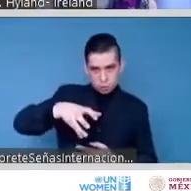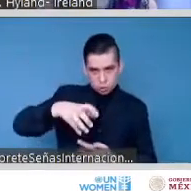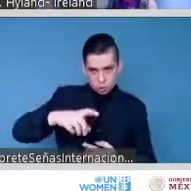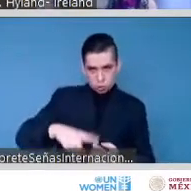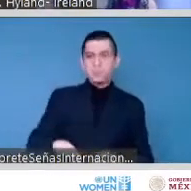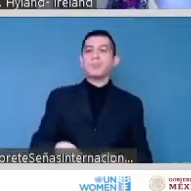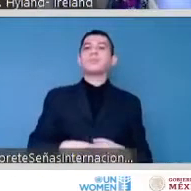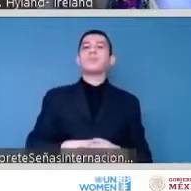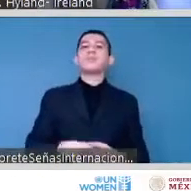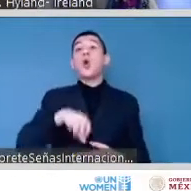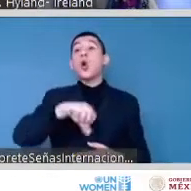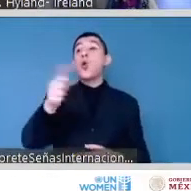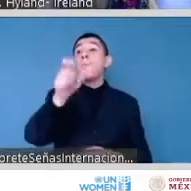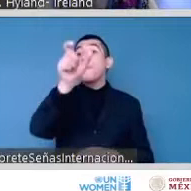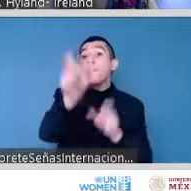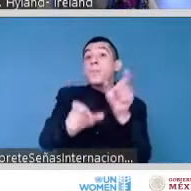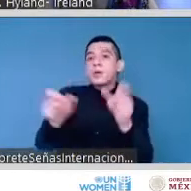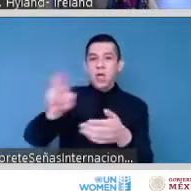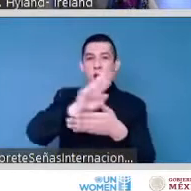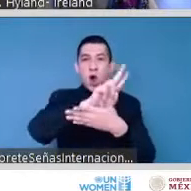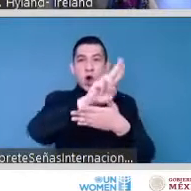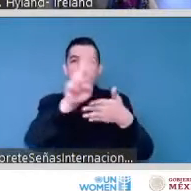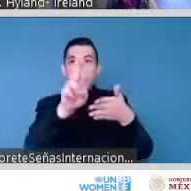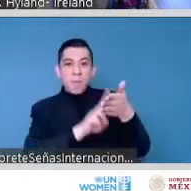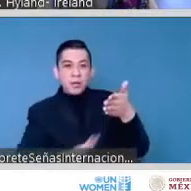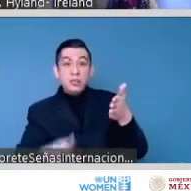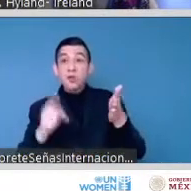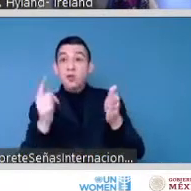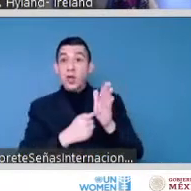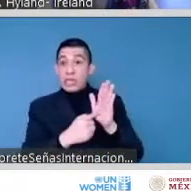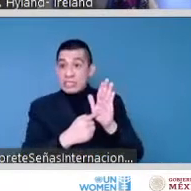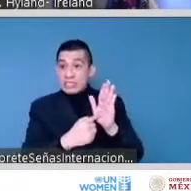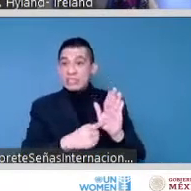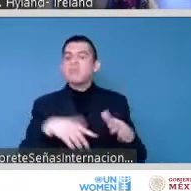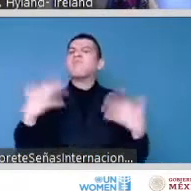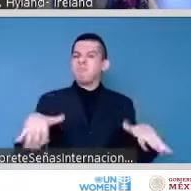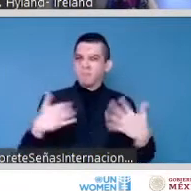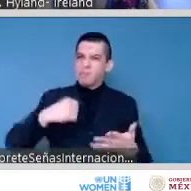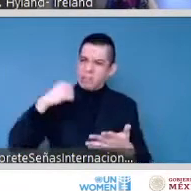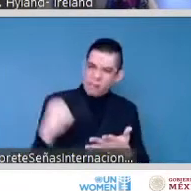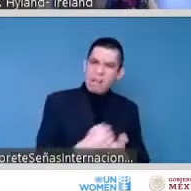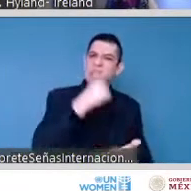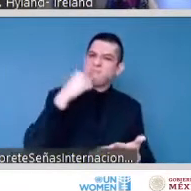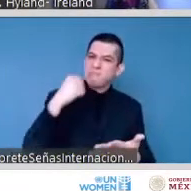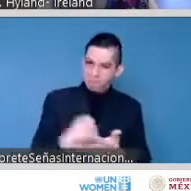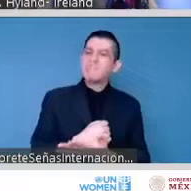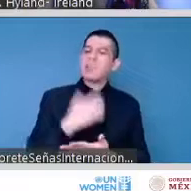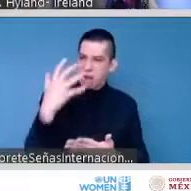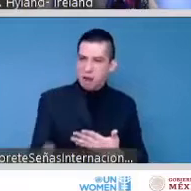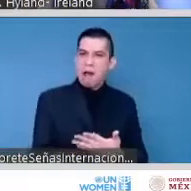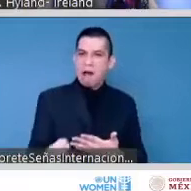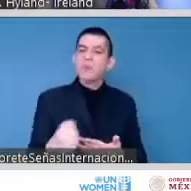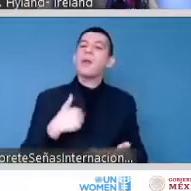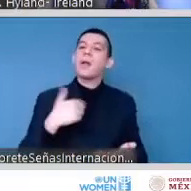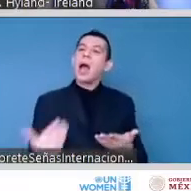Y todo este incumplimiento nos ha llevado a un contexto en este momento de un recrudecimiento de la violencia, de un recrudecimiento